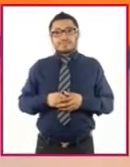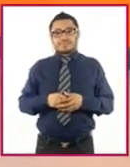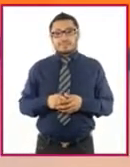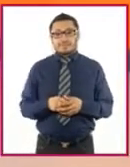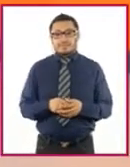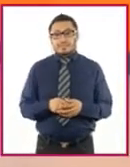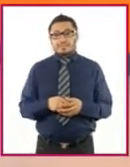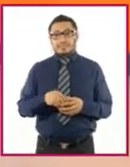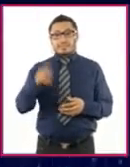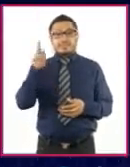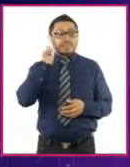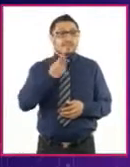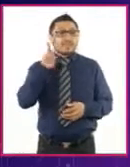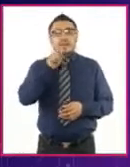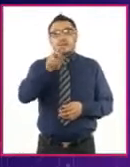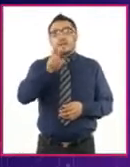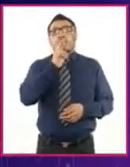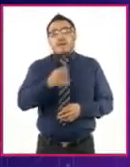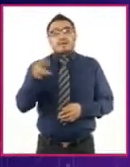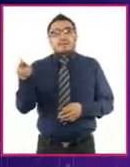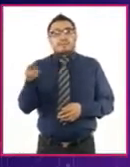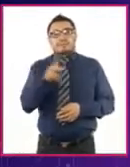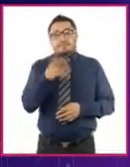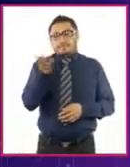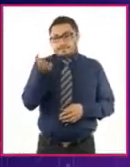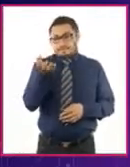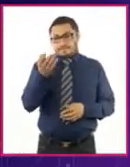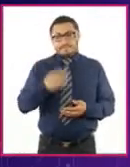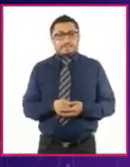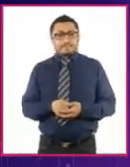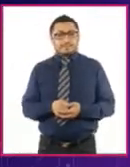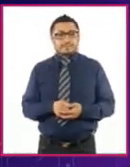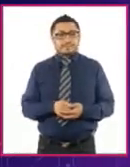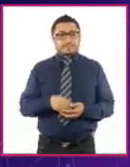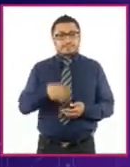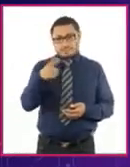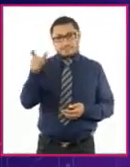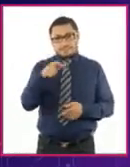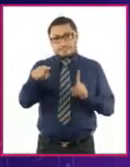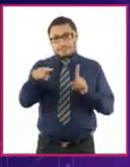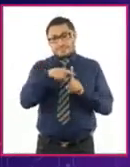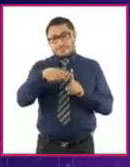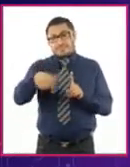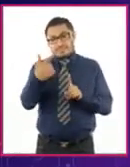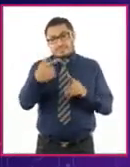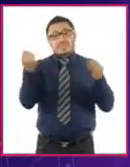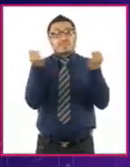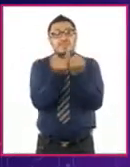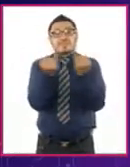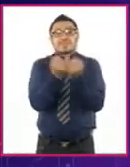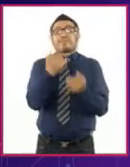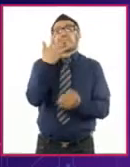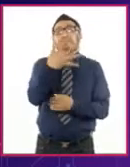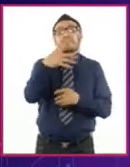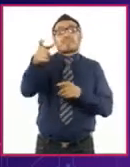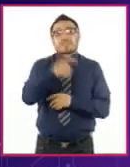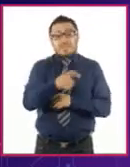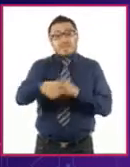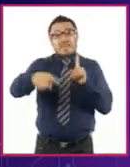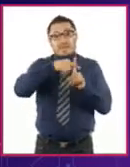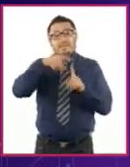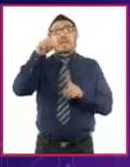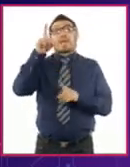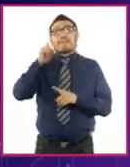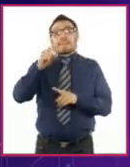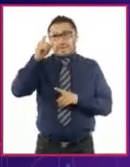Veamos si lo que hicieron es semejante a esto. 7x más 12 es igual a 5x más